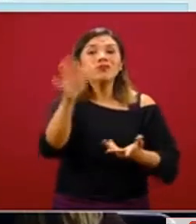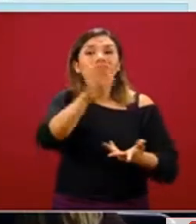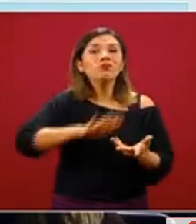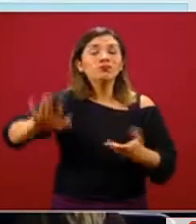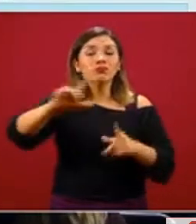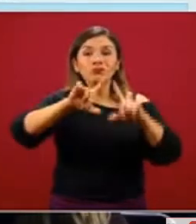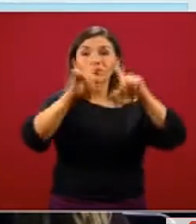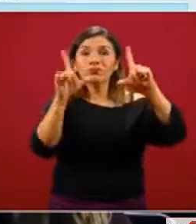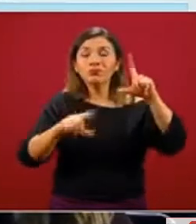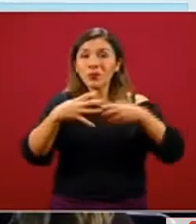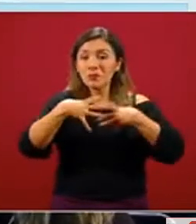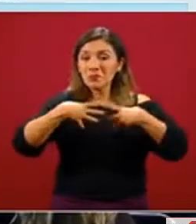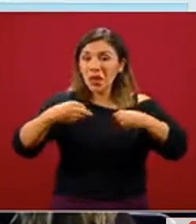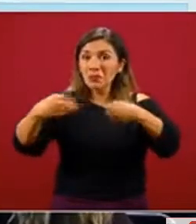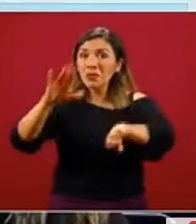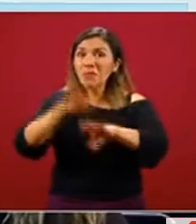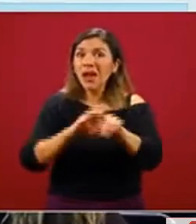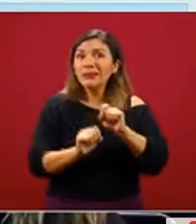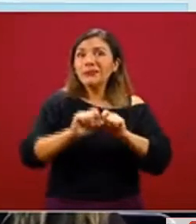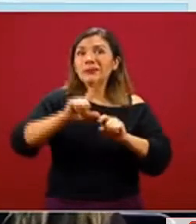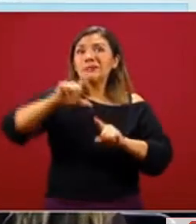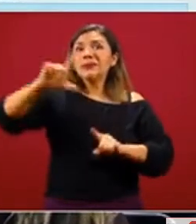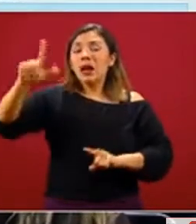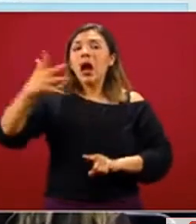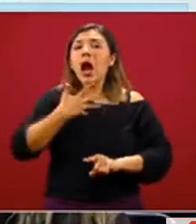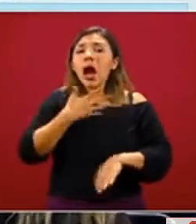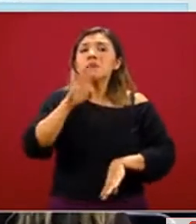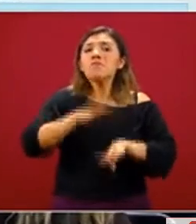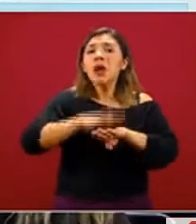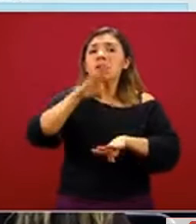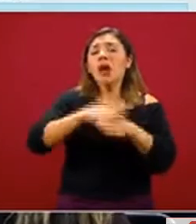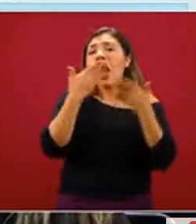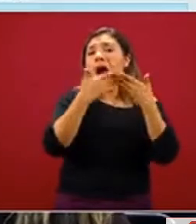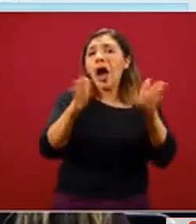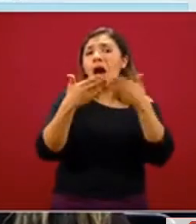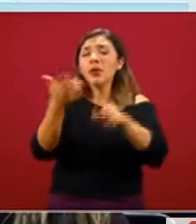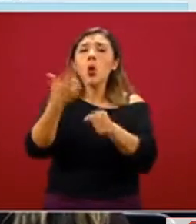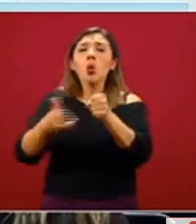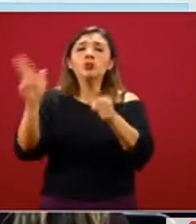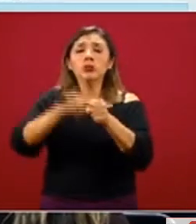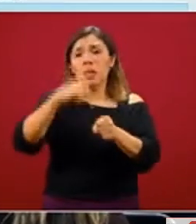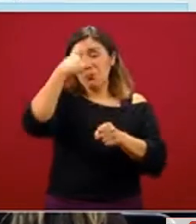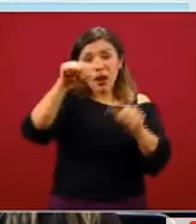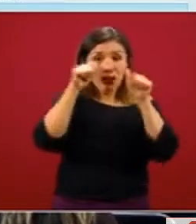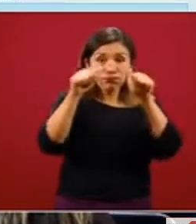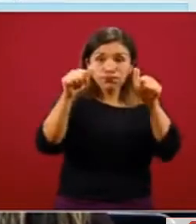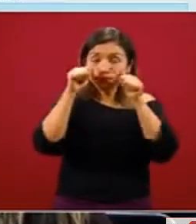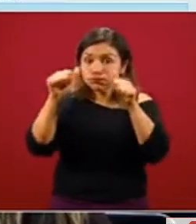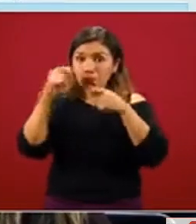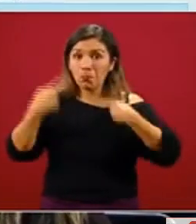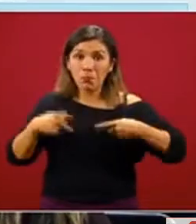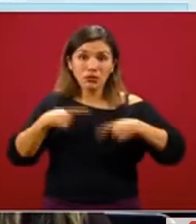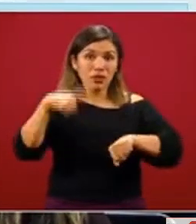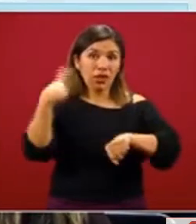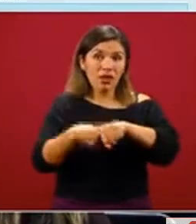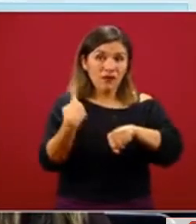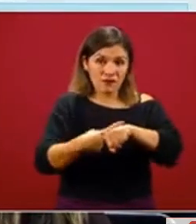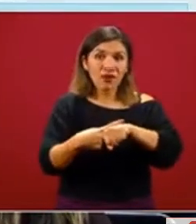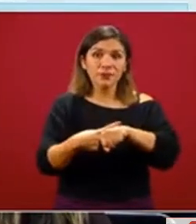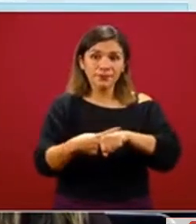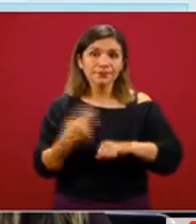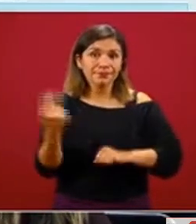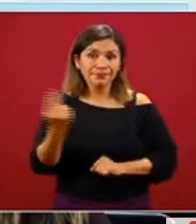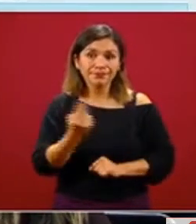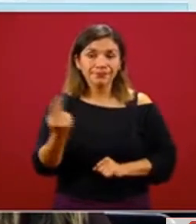epidemia ha continuado creciendo, se han habilitado más unidades hospitalarias para poder dar la atención a las personas que así lo